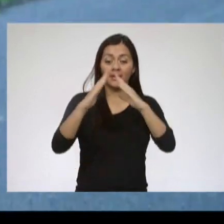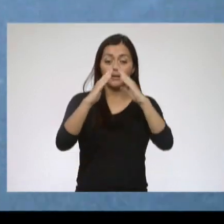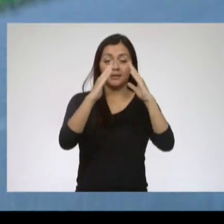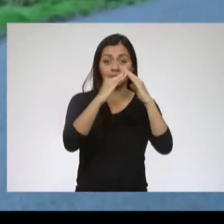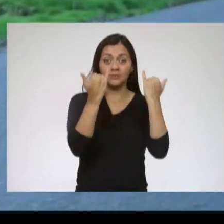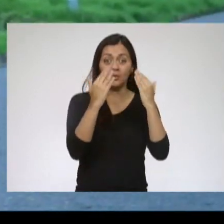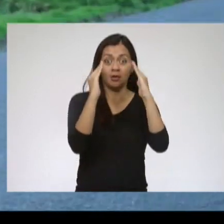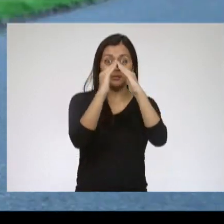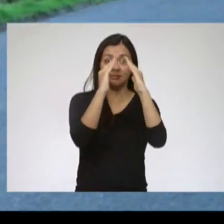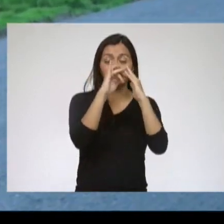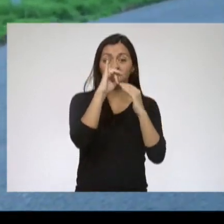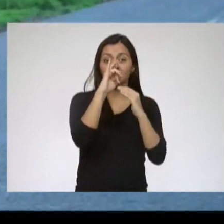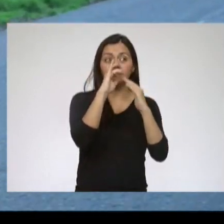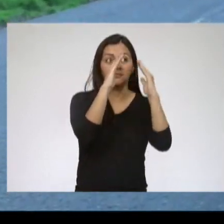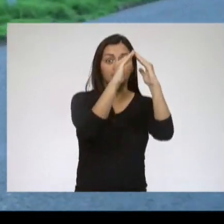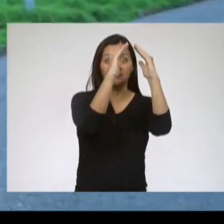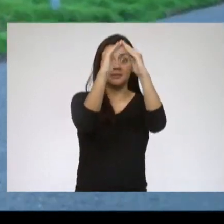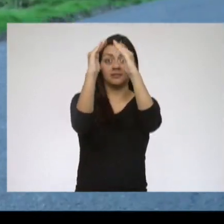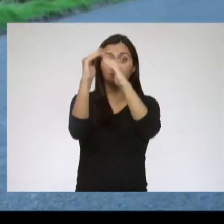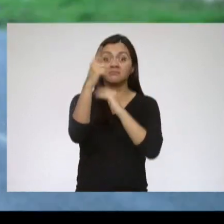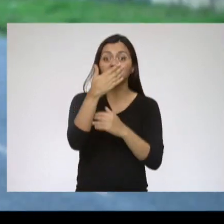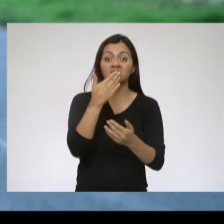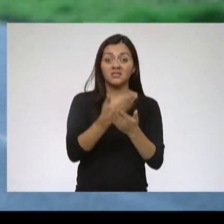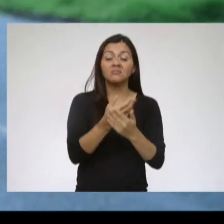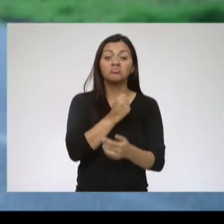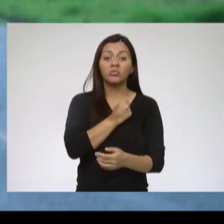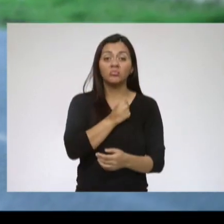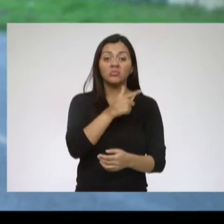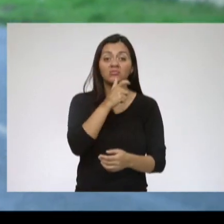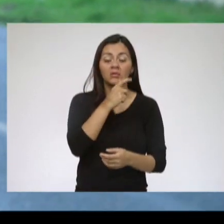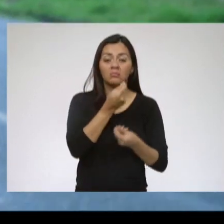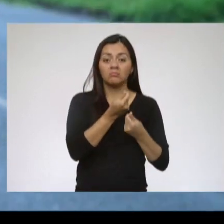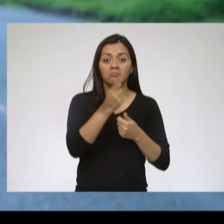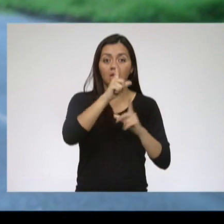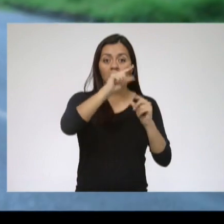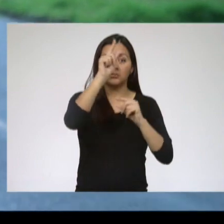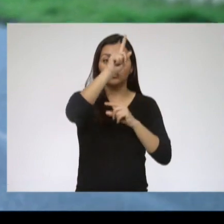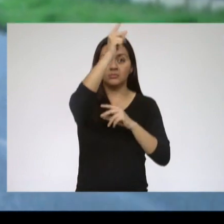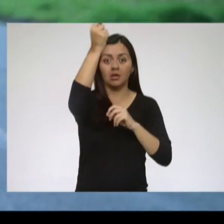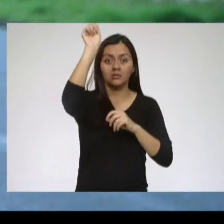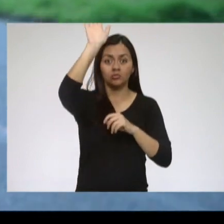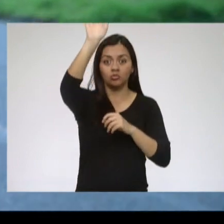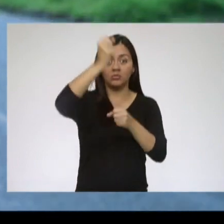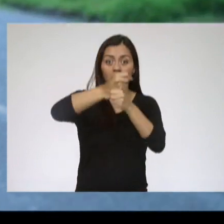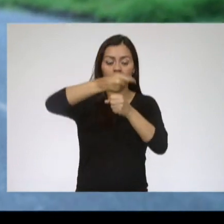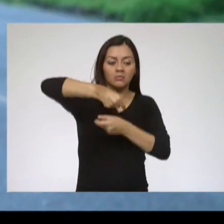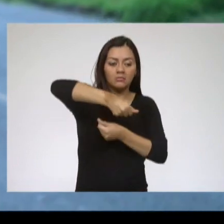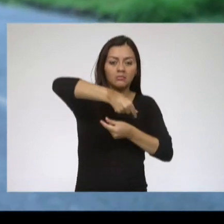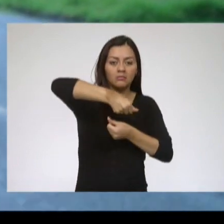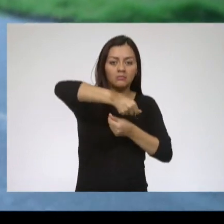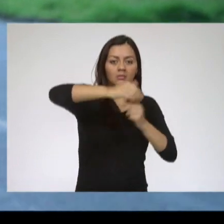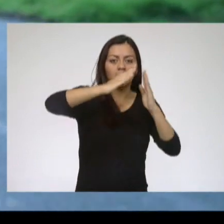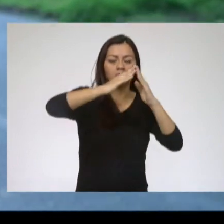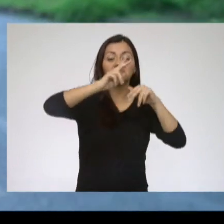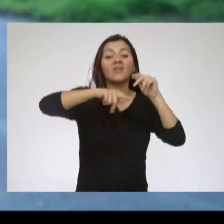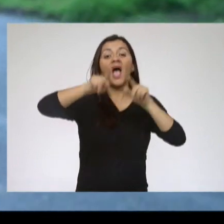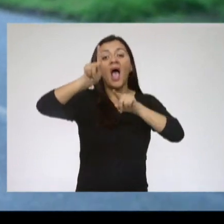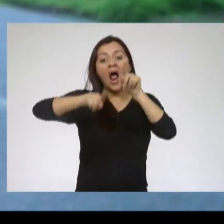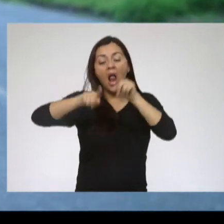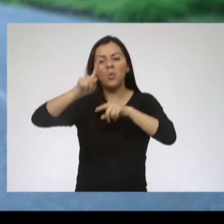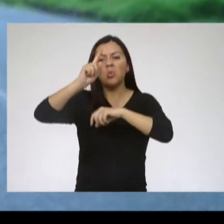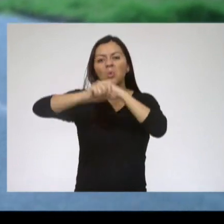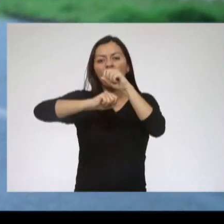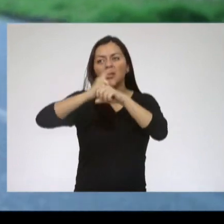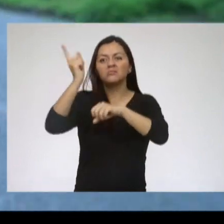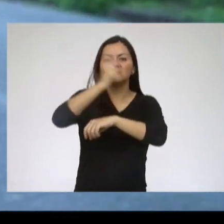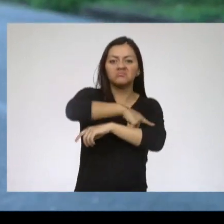vamos a ver, entonces son las personas que han migrado, que han construido sus casas. La mayoría vienen de vez en cuando, y la mayoría ya se han quedado